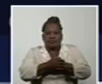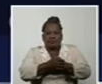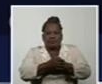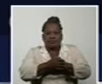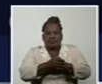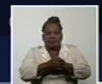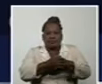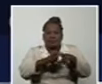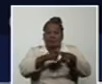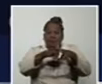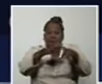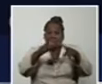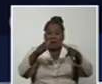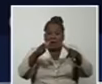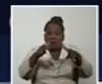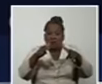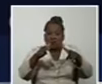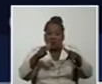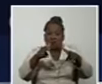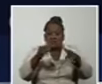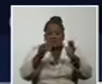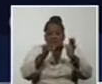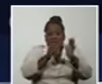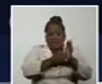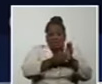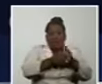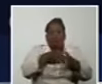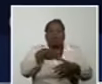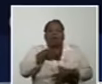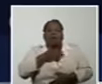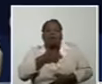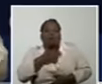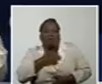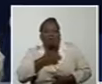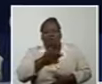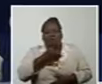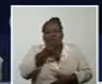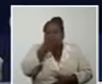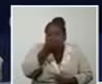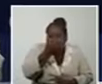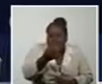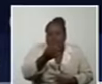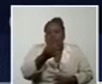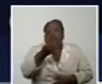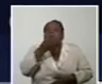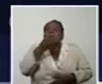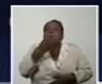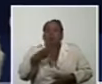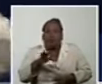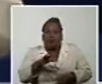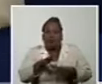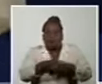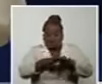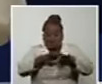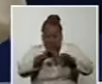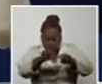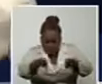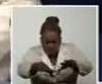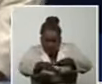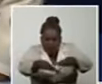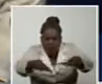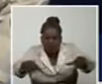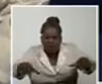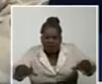mayores de 5 micras, pues al hablar, al toser, al estornudar, pues pueden caer sobre superficie. Primero, si tengo a